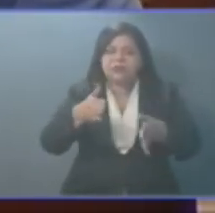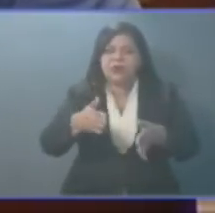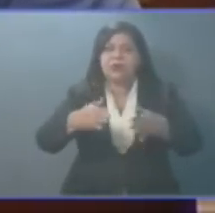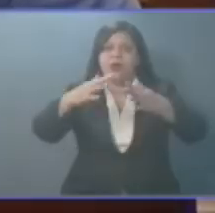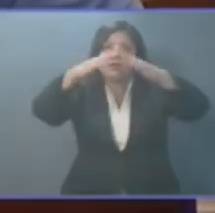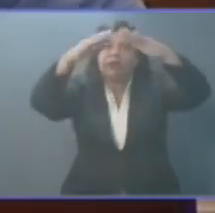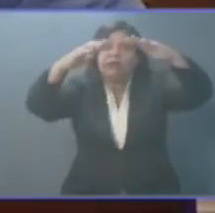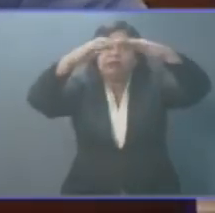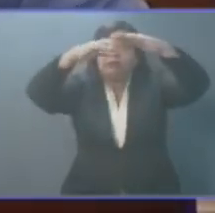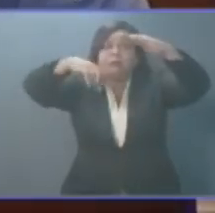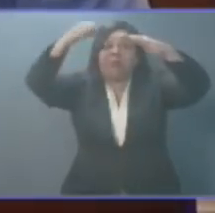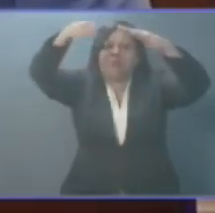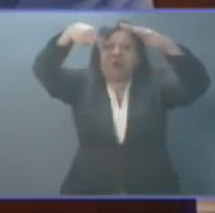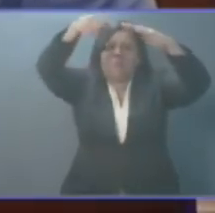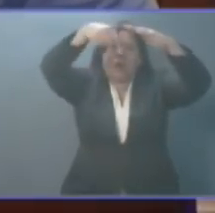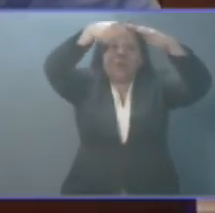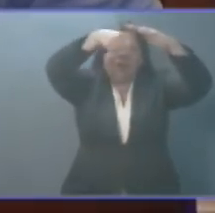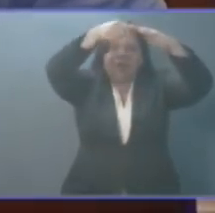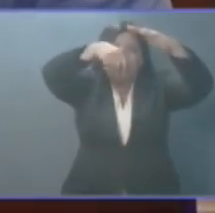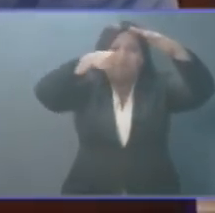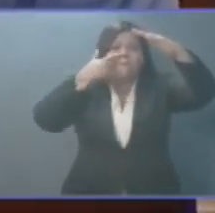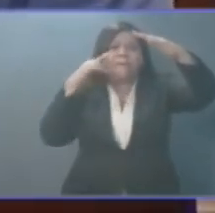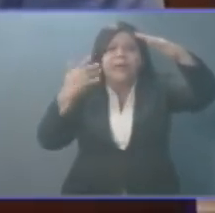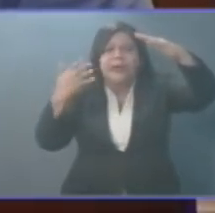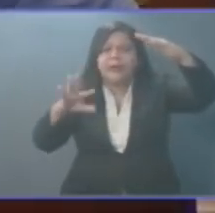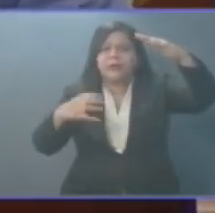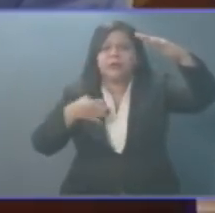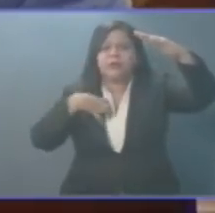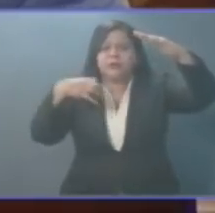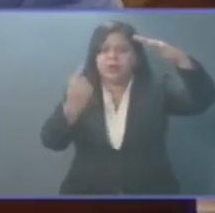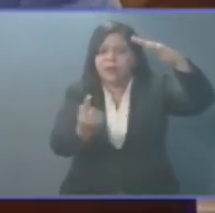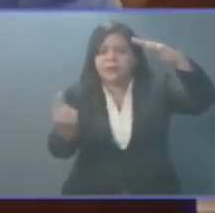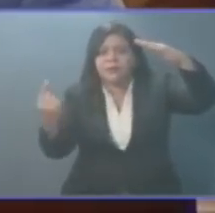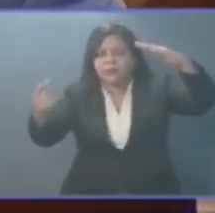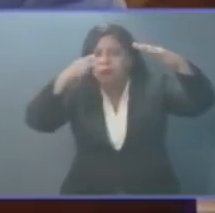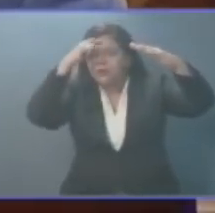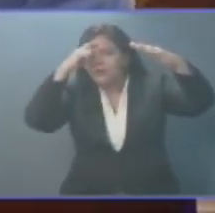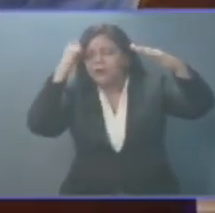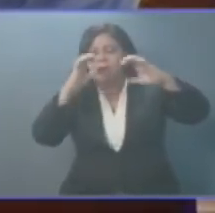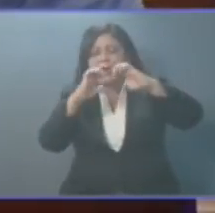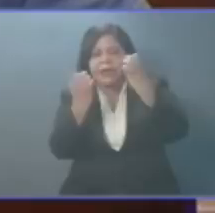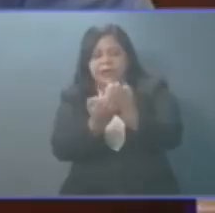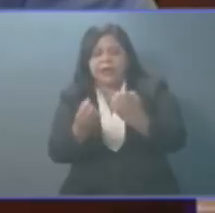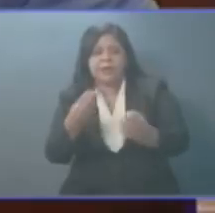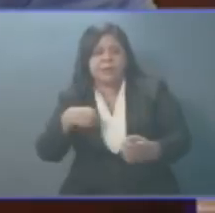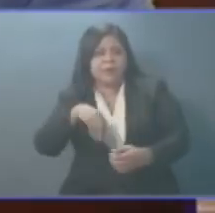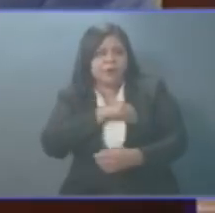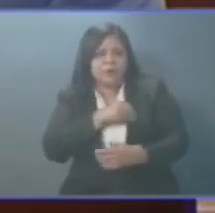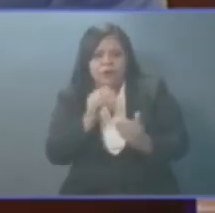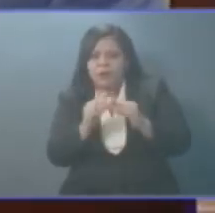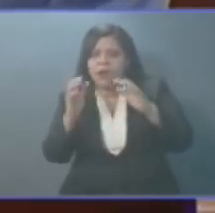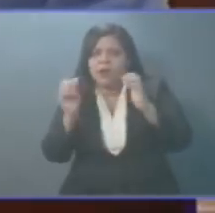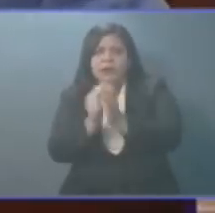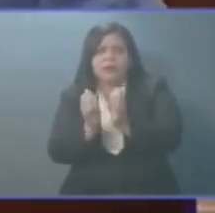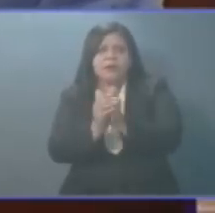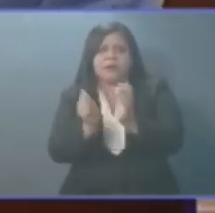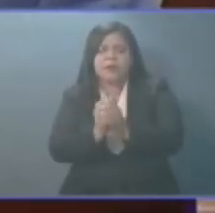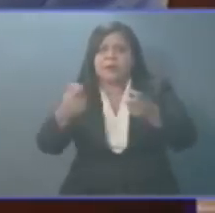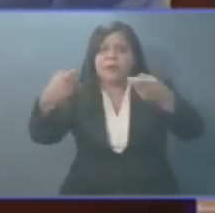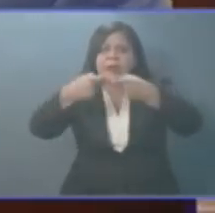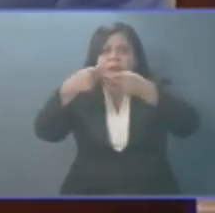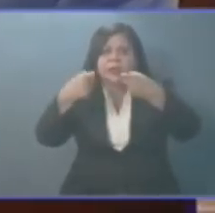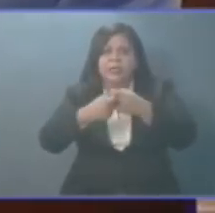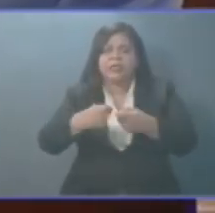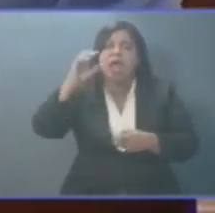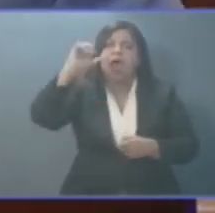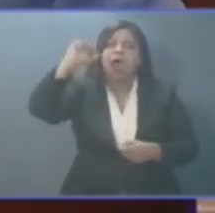con filtraciones que ponían en riesgo al personal de salud y serios daños en el equipo médico, problemas en el sistema eléctrico,